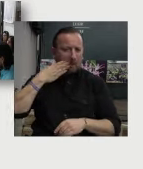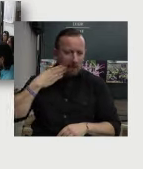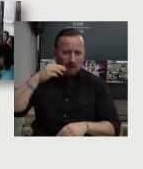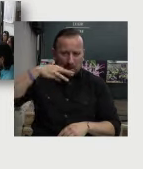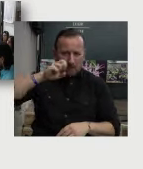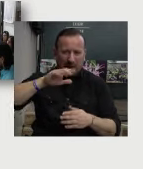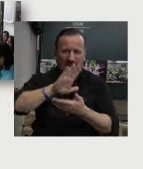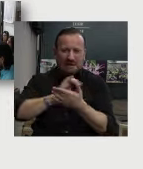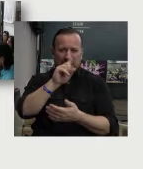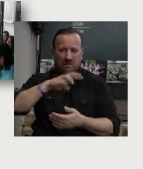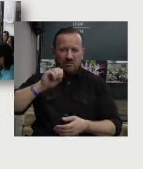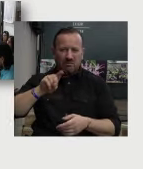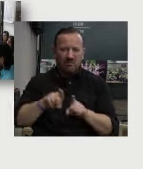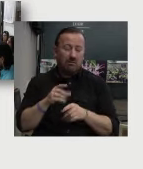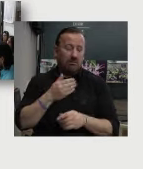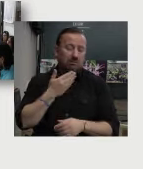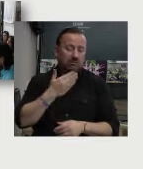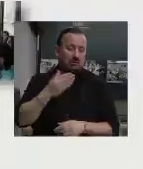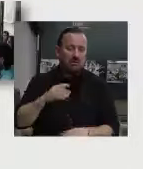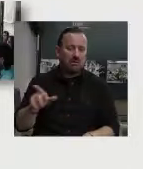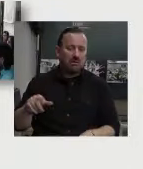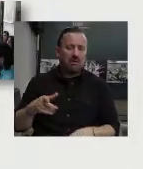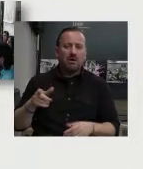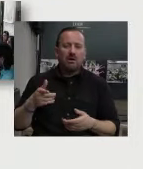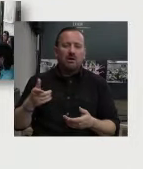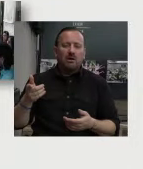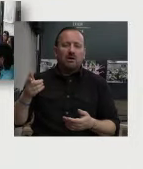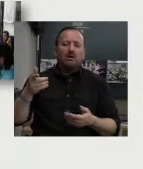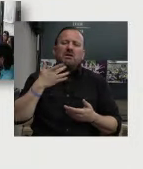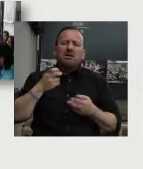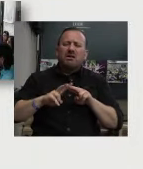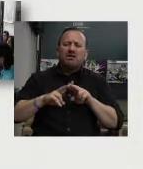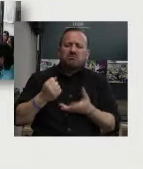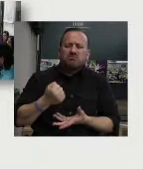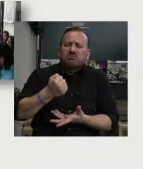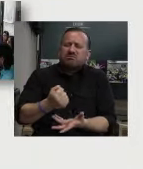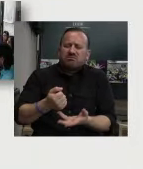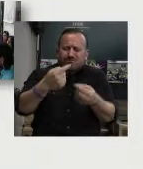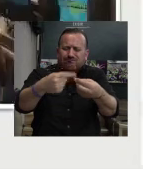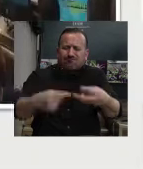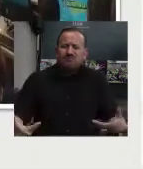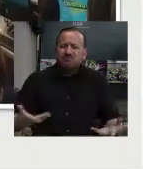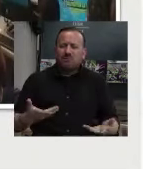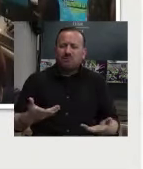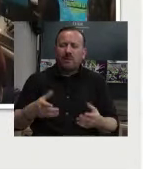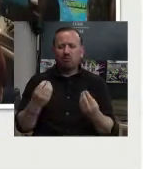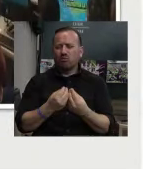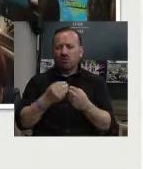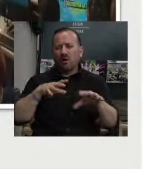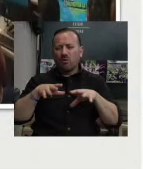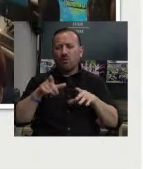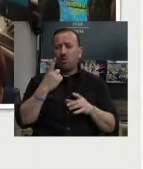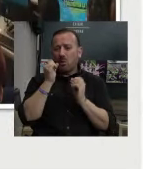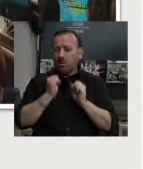aberrante Entonces qué hacer con los recursos etcétera tantas cosas que uno